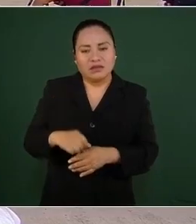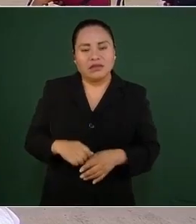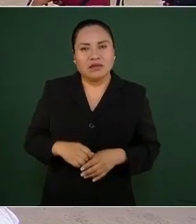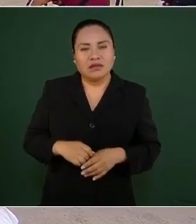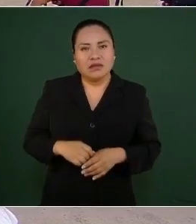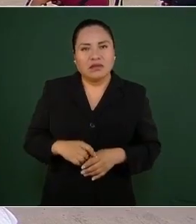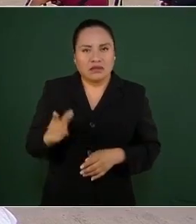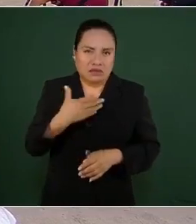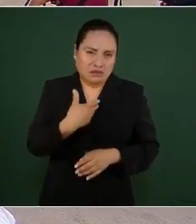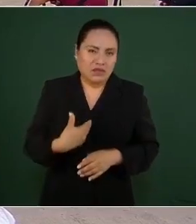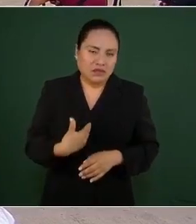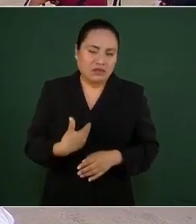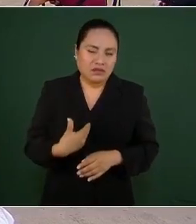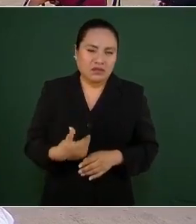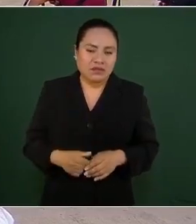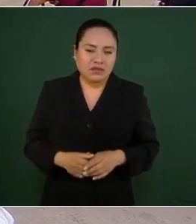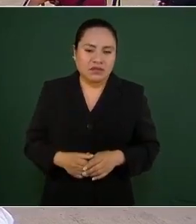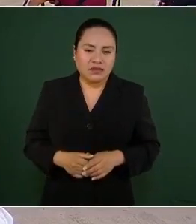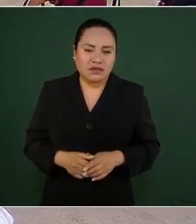Les voy a hablar,